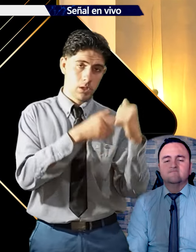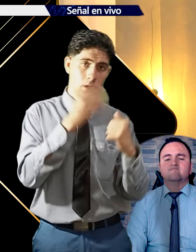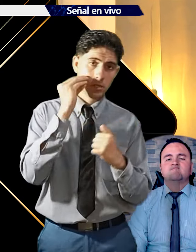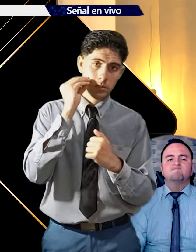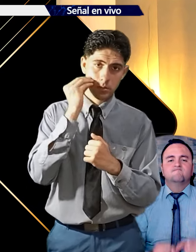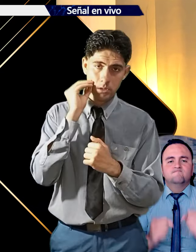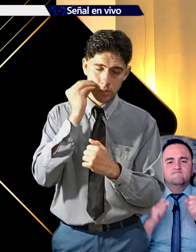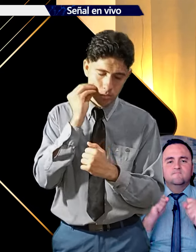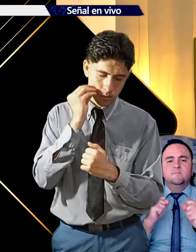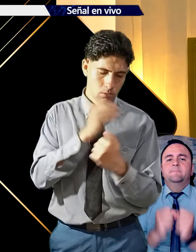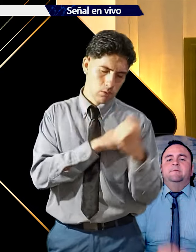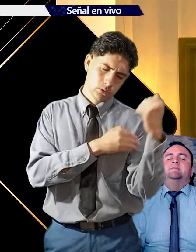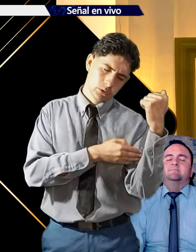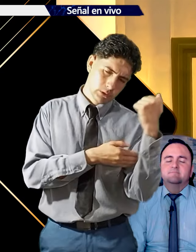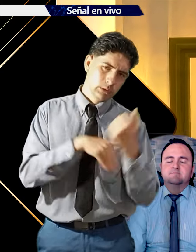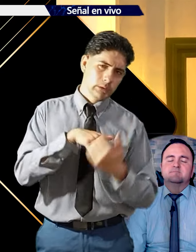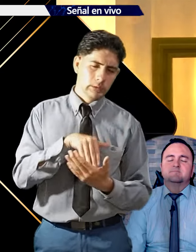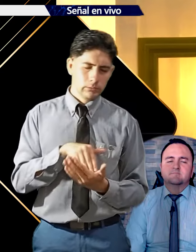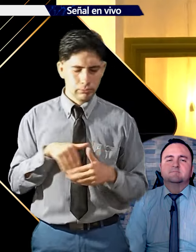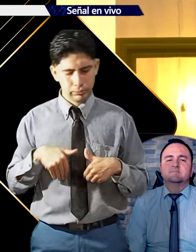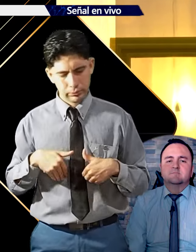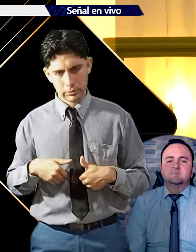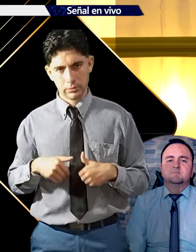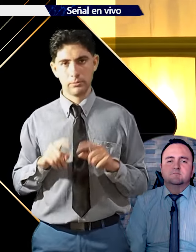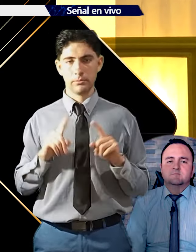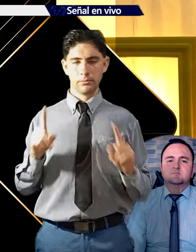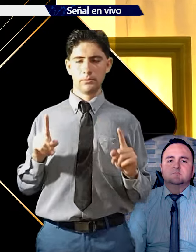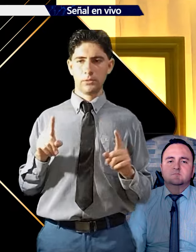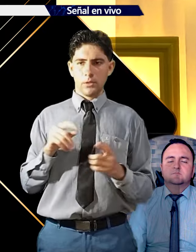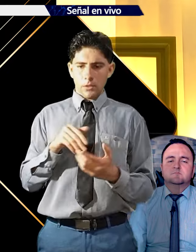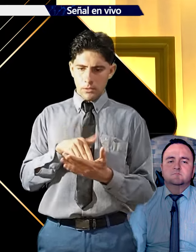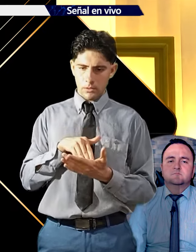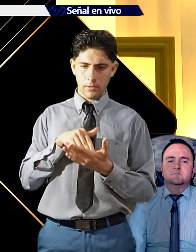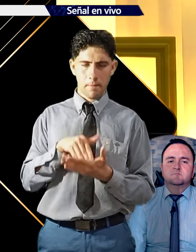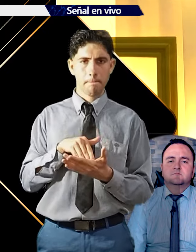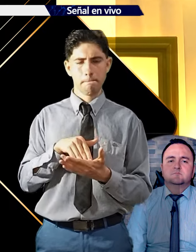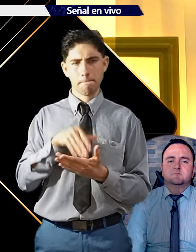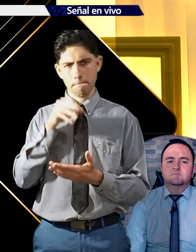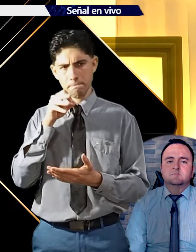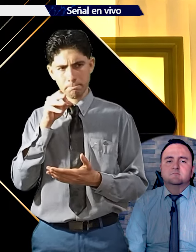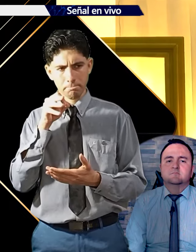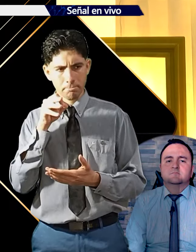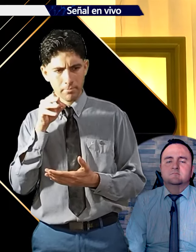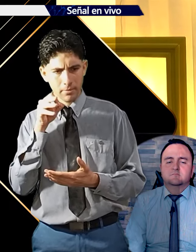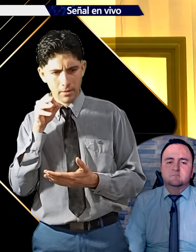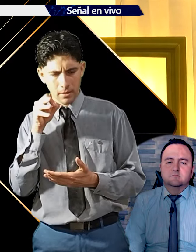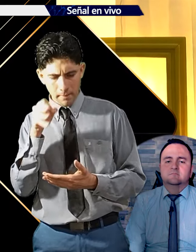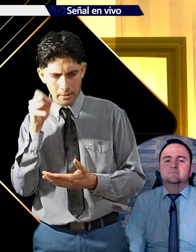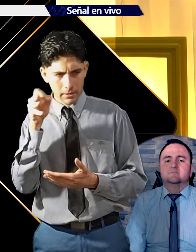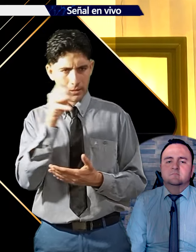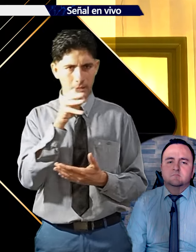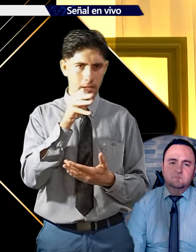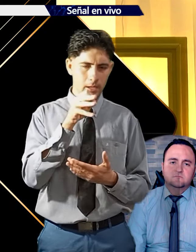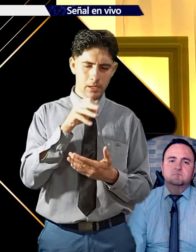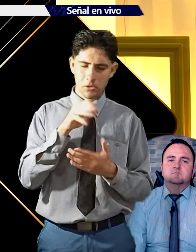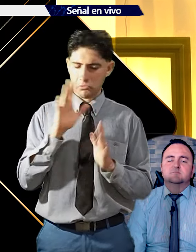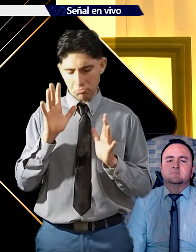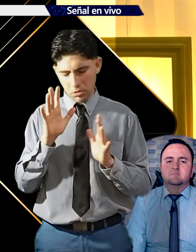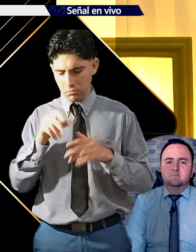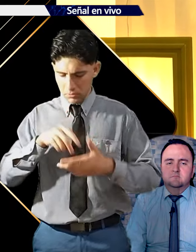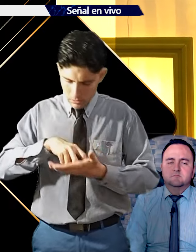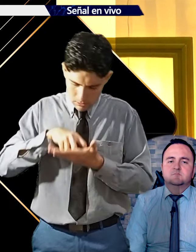mismas fuerzas, pero que nos vean puestos en el lugar. Y que aunque tú ya no tengas fuerzas para ir a predicar a las calles, a evangelizar, pero si